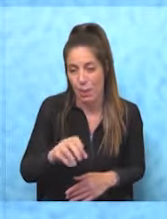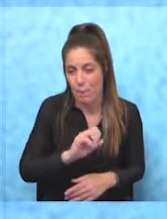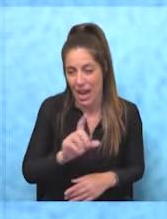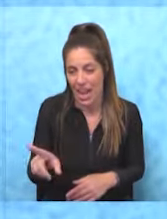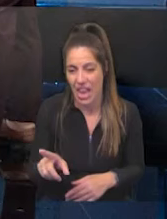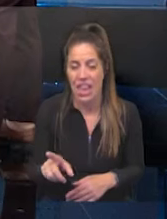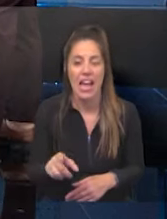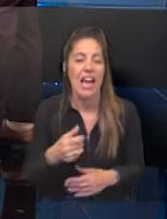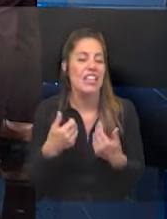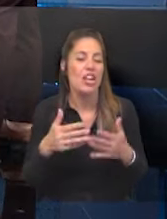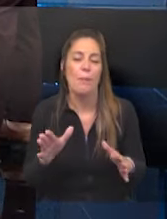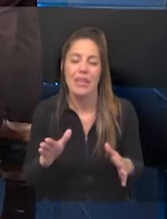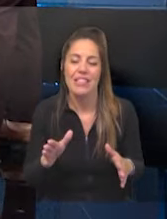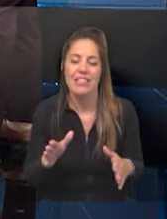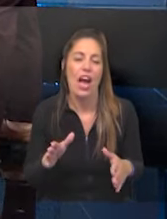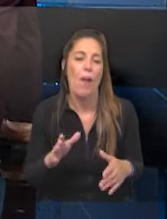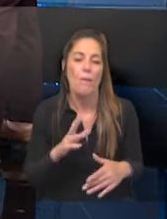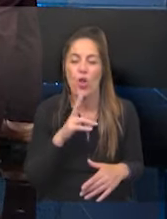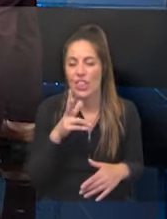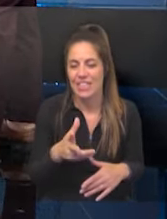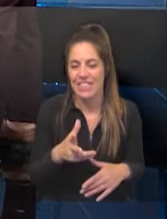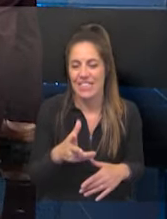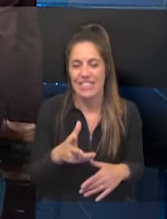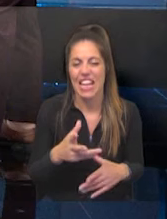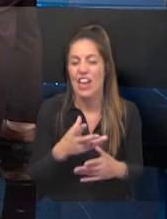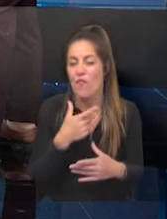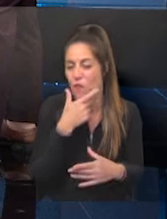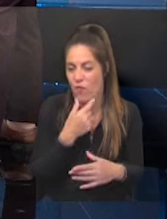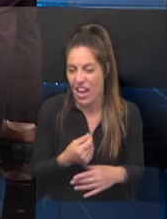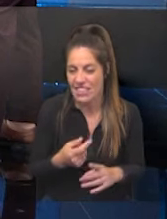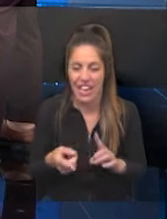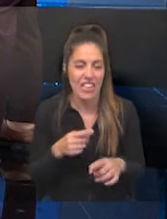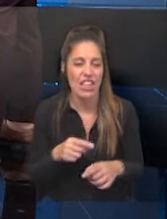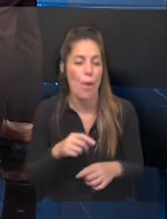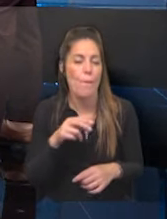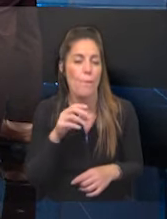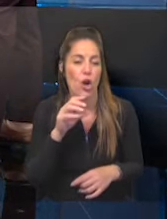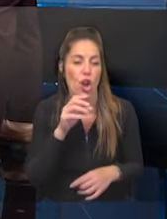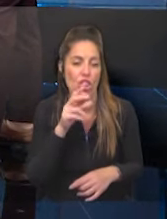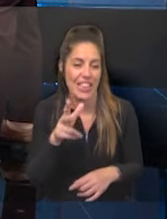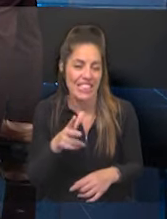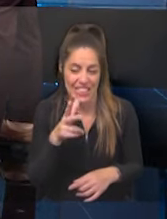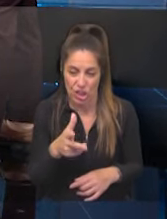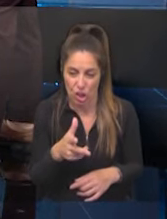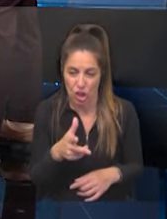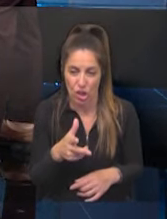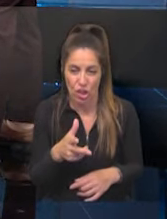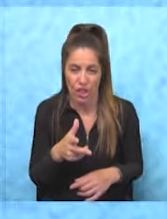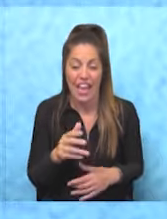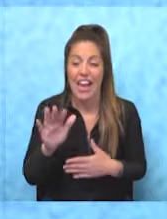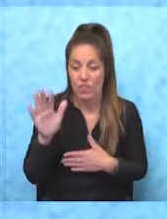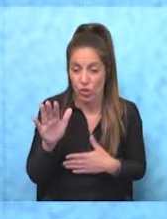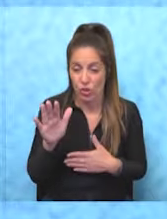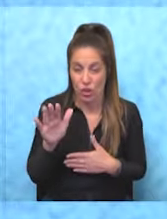nosotros tenemos voy decir nada más es sencillo y tiene que ver con la pronunciación no solo por pronunciar el voto que el